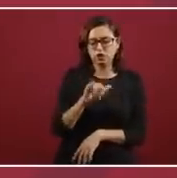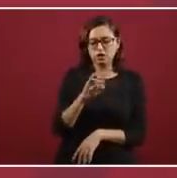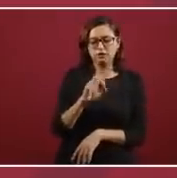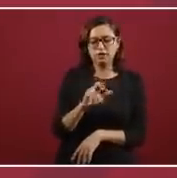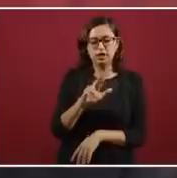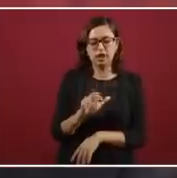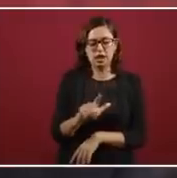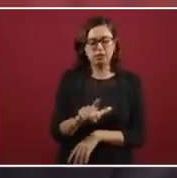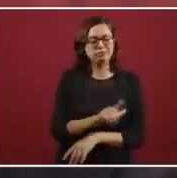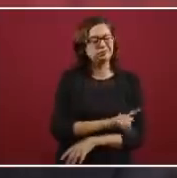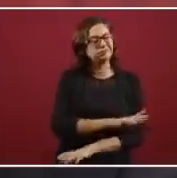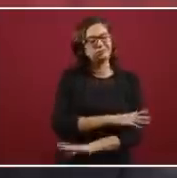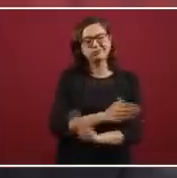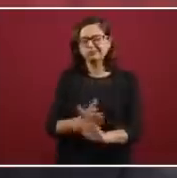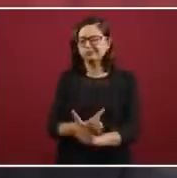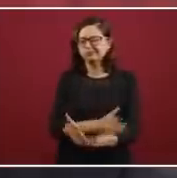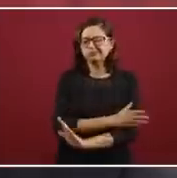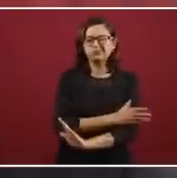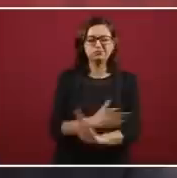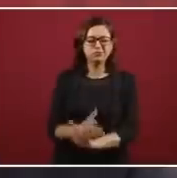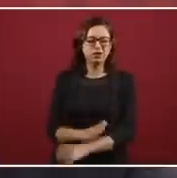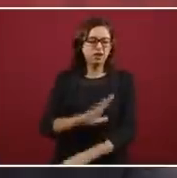lo textil como